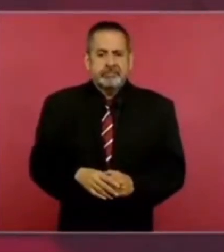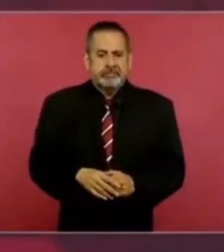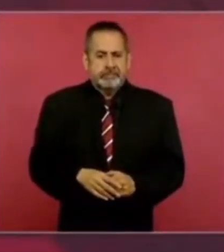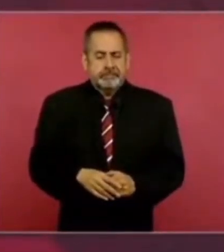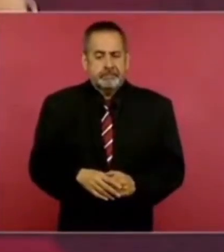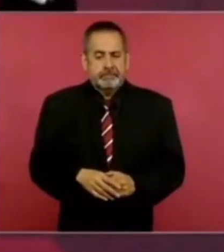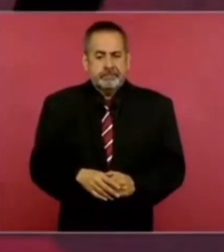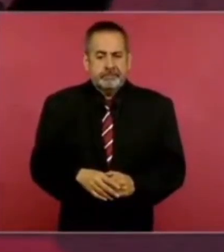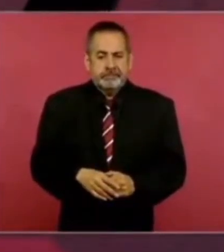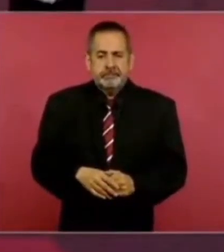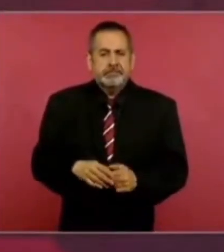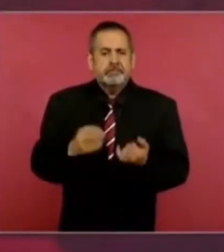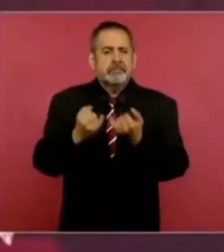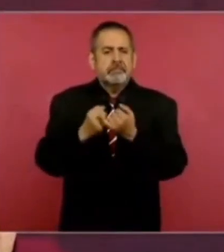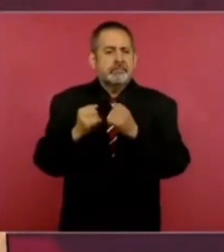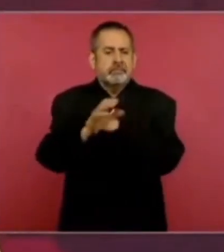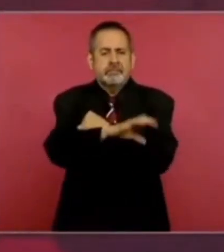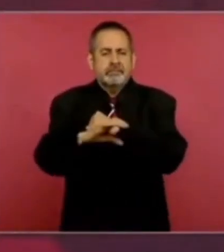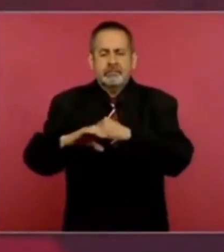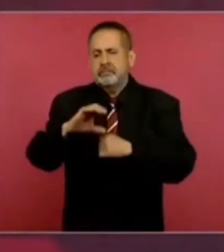como en Coajimalpa, ¿no?